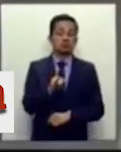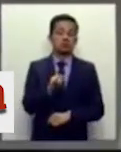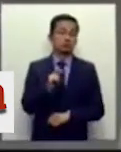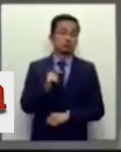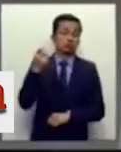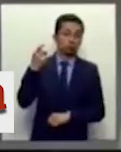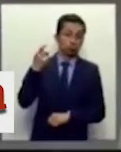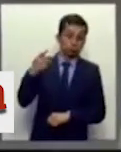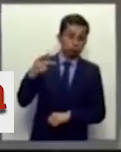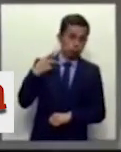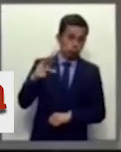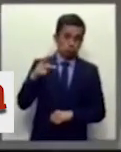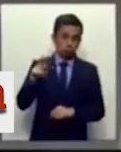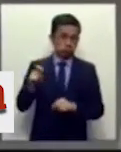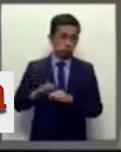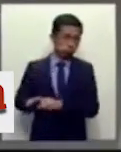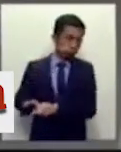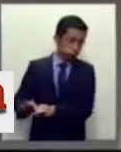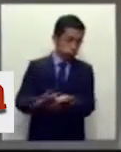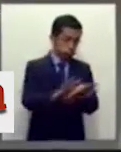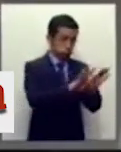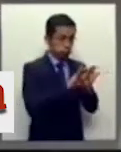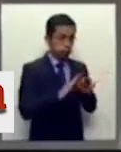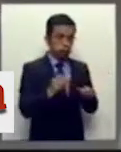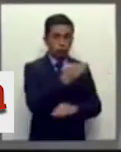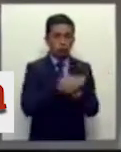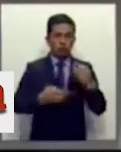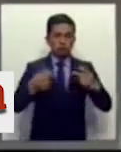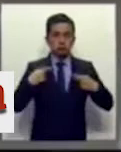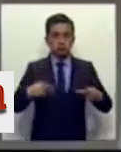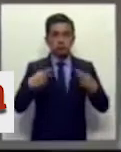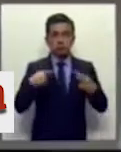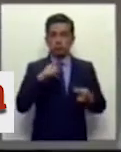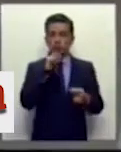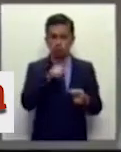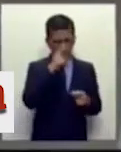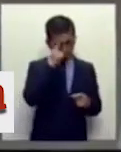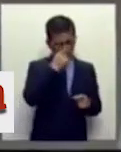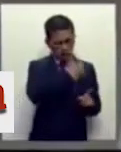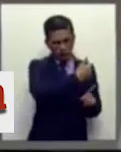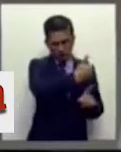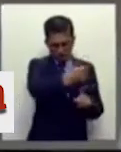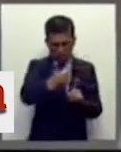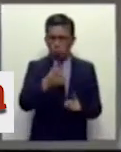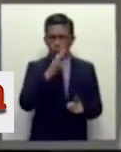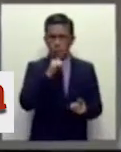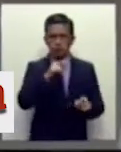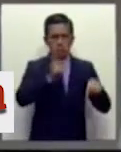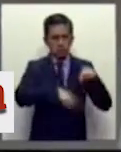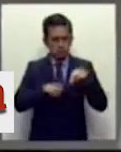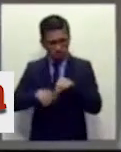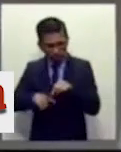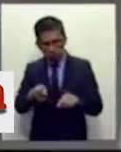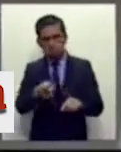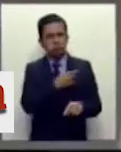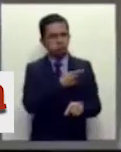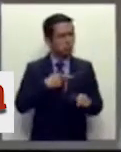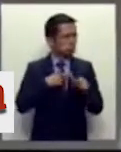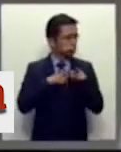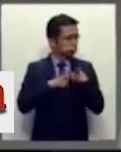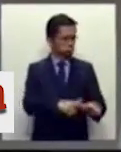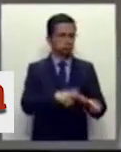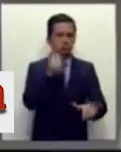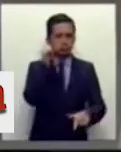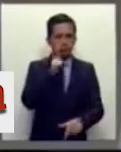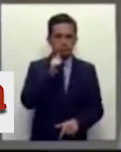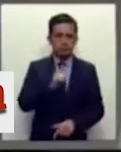sus principios de universalidad, interdependencia, indivisibilidad y progresividad. Por